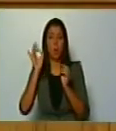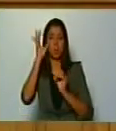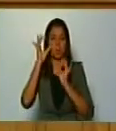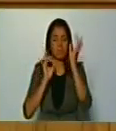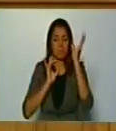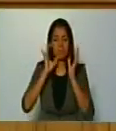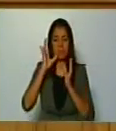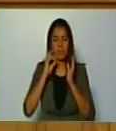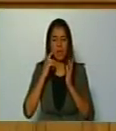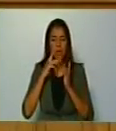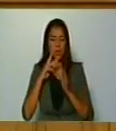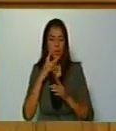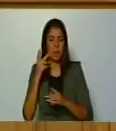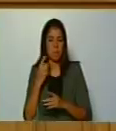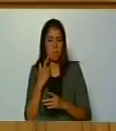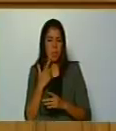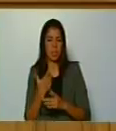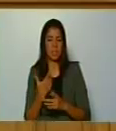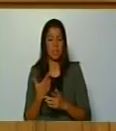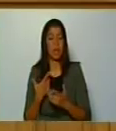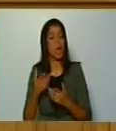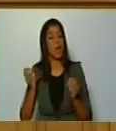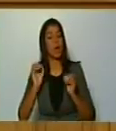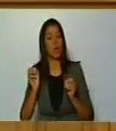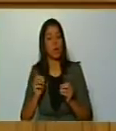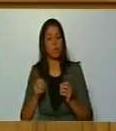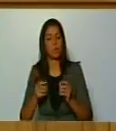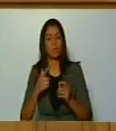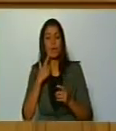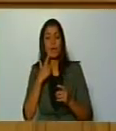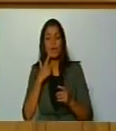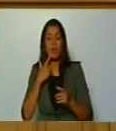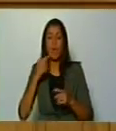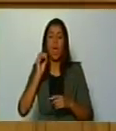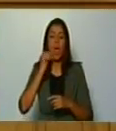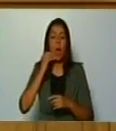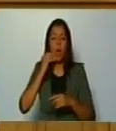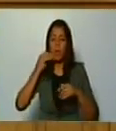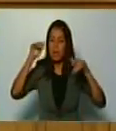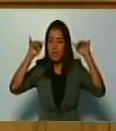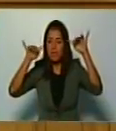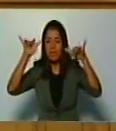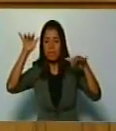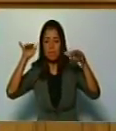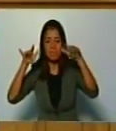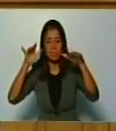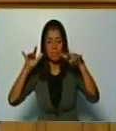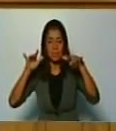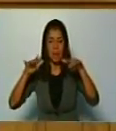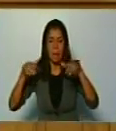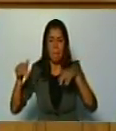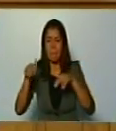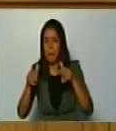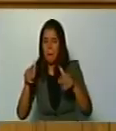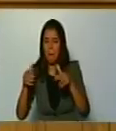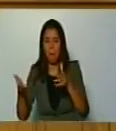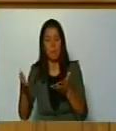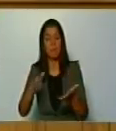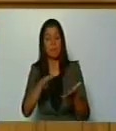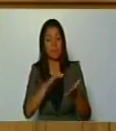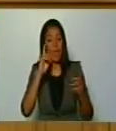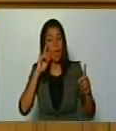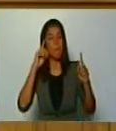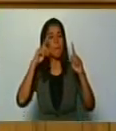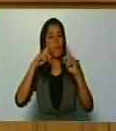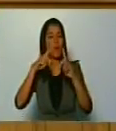improvisación mercenaria para lanzar a las calles a menores de edad en función de un objetivo